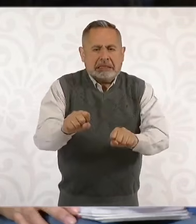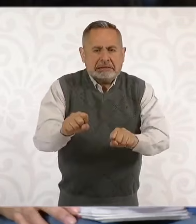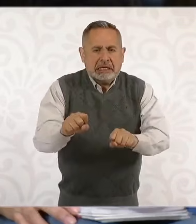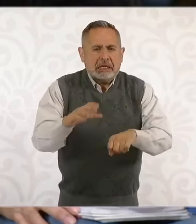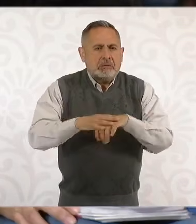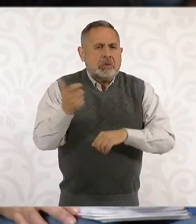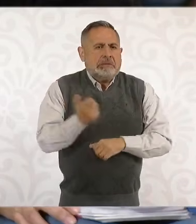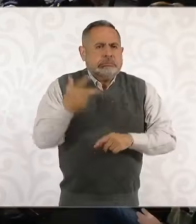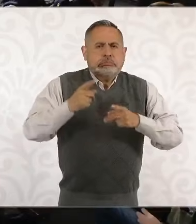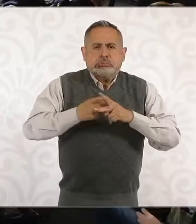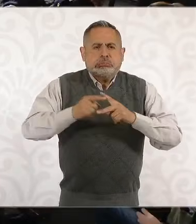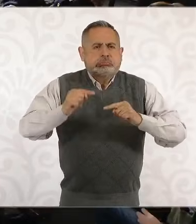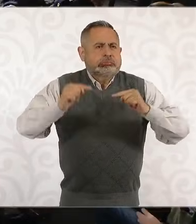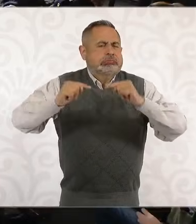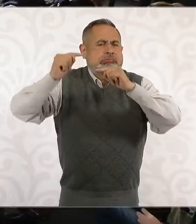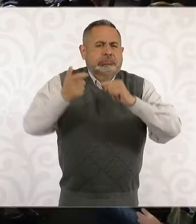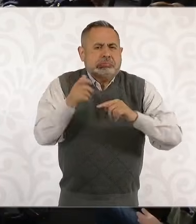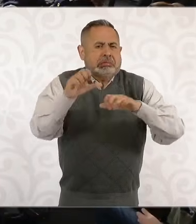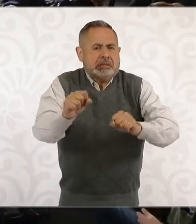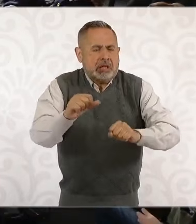tarifa dinámica. Sí, adelante, Iván.